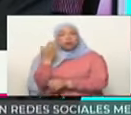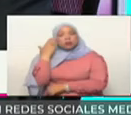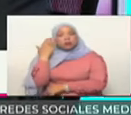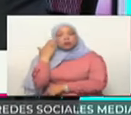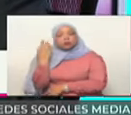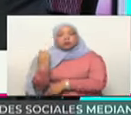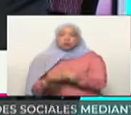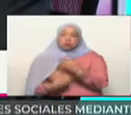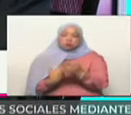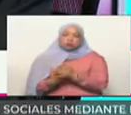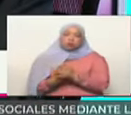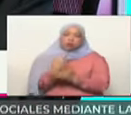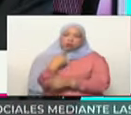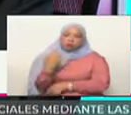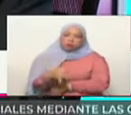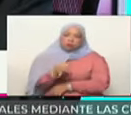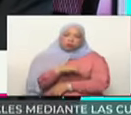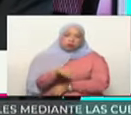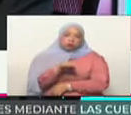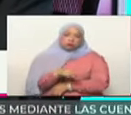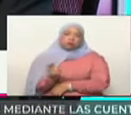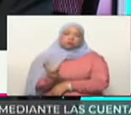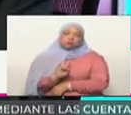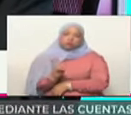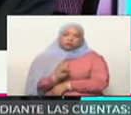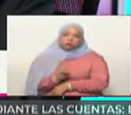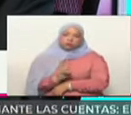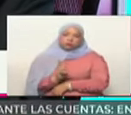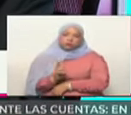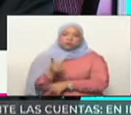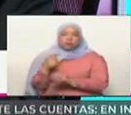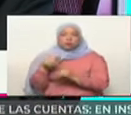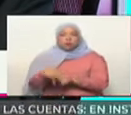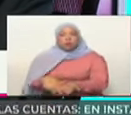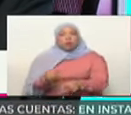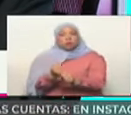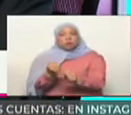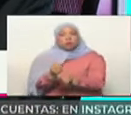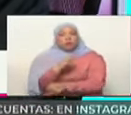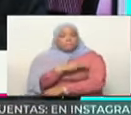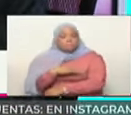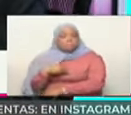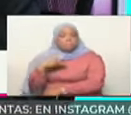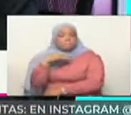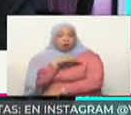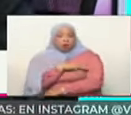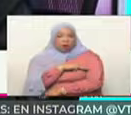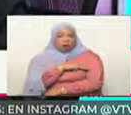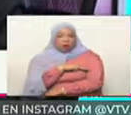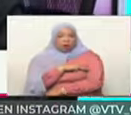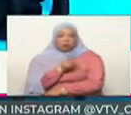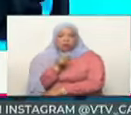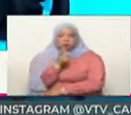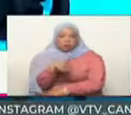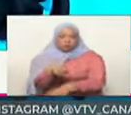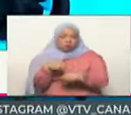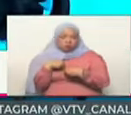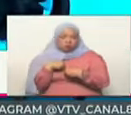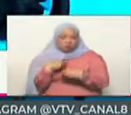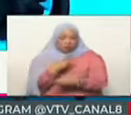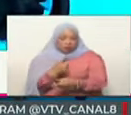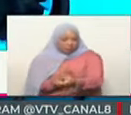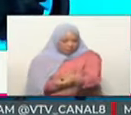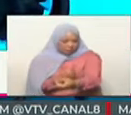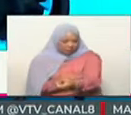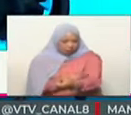no las voy a decir porque de verdad eso sí no lo debo decir, de la decadencia moral, reconocido por su propio hermano, Pedro